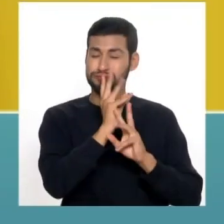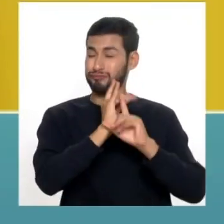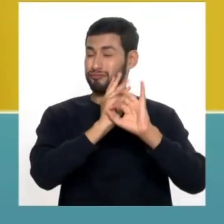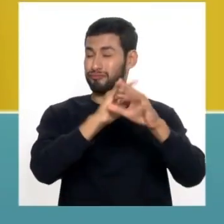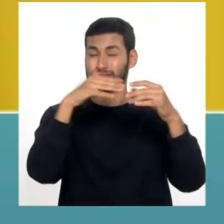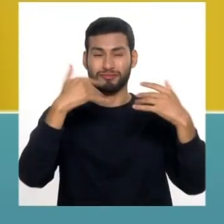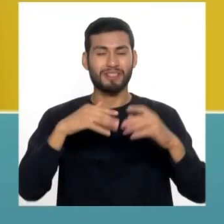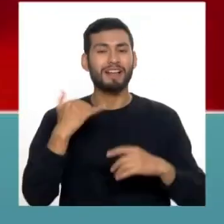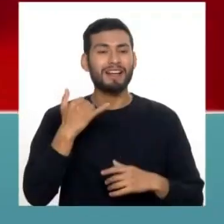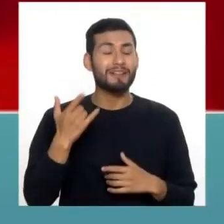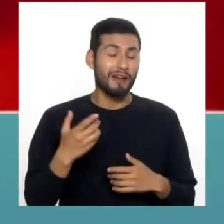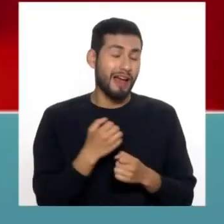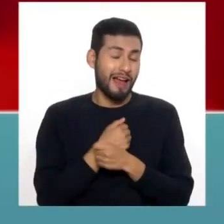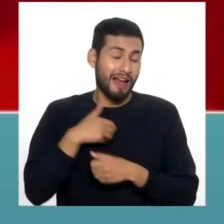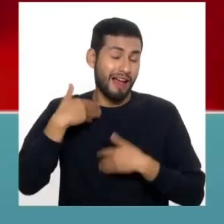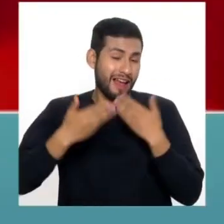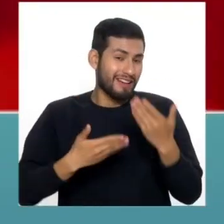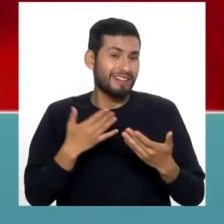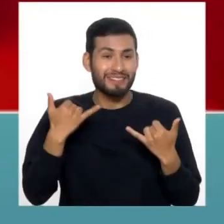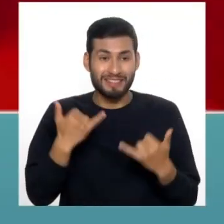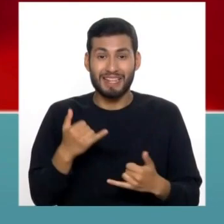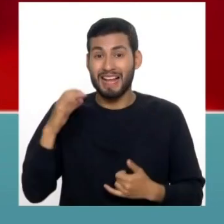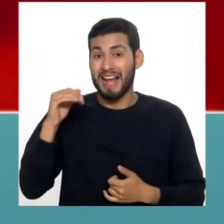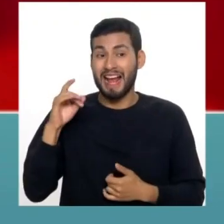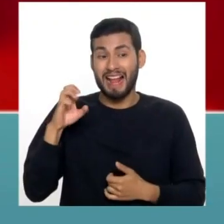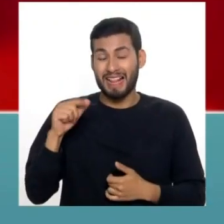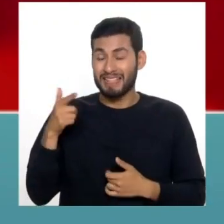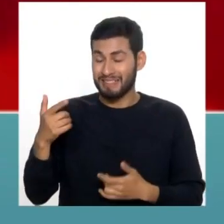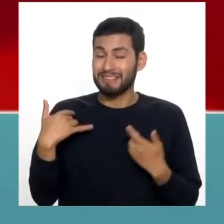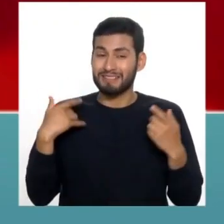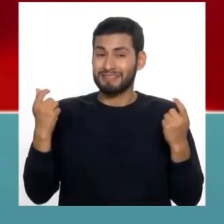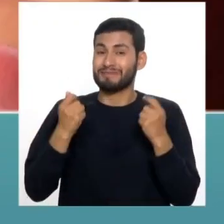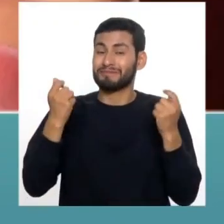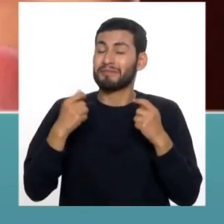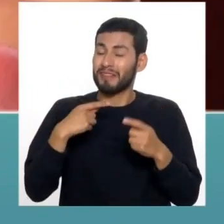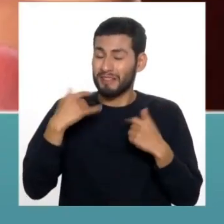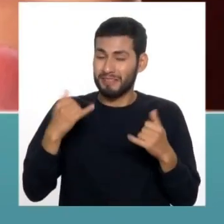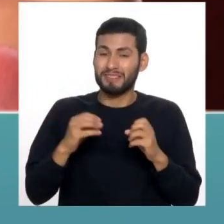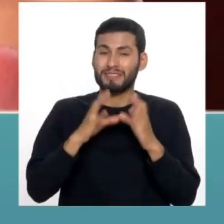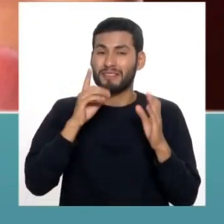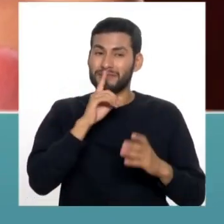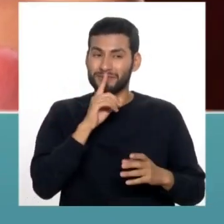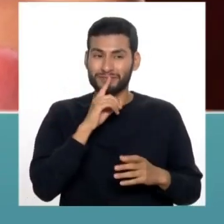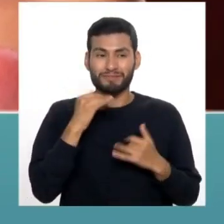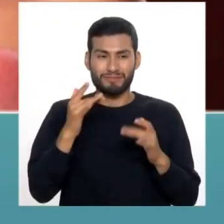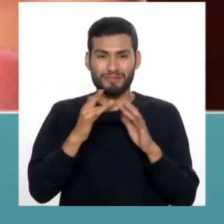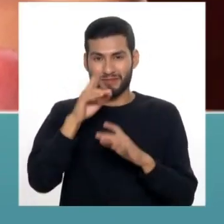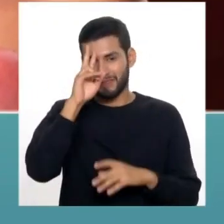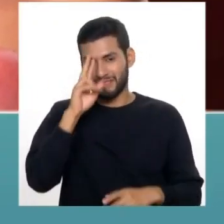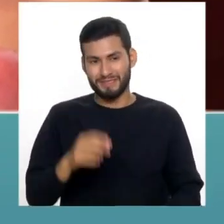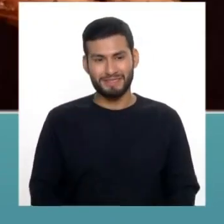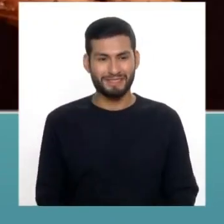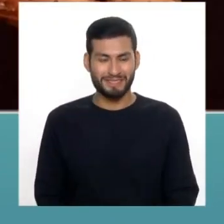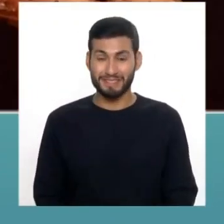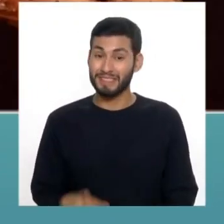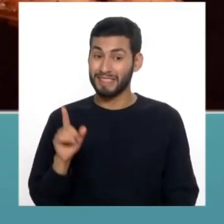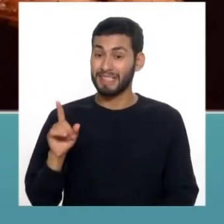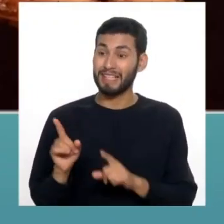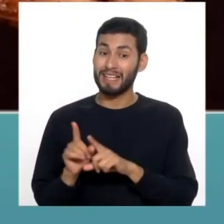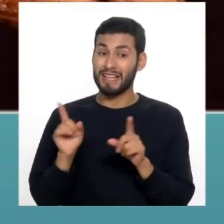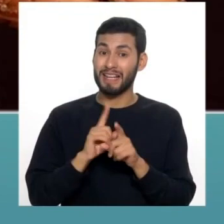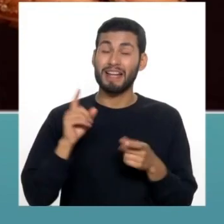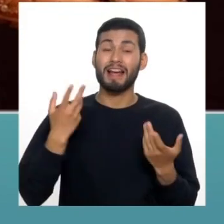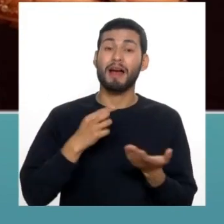sobre todo con su carisma. Así que hoy Kate Candela estará en esas celebraciones del Día del Padre en Conecta Perú. Además, la